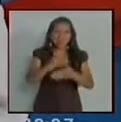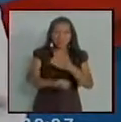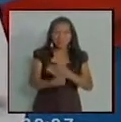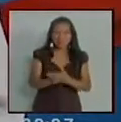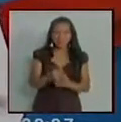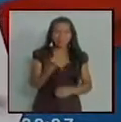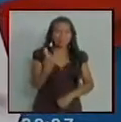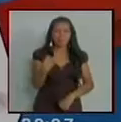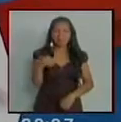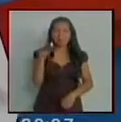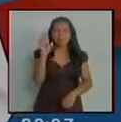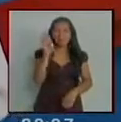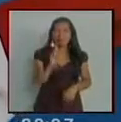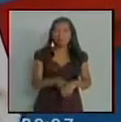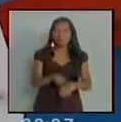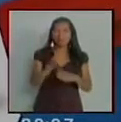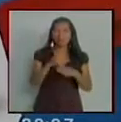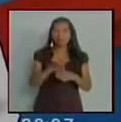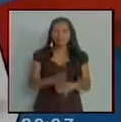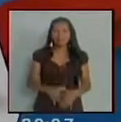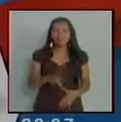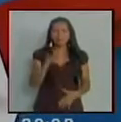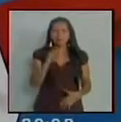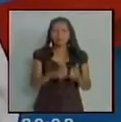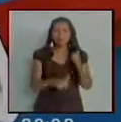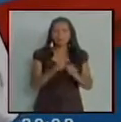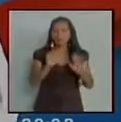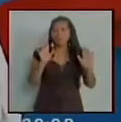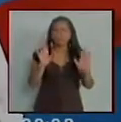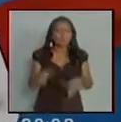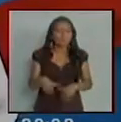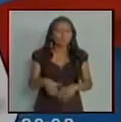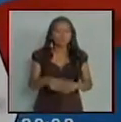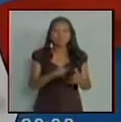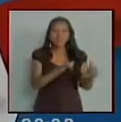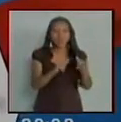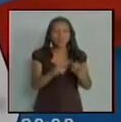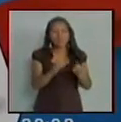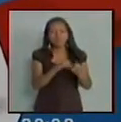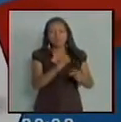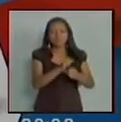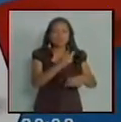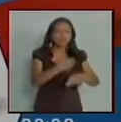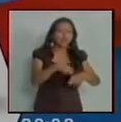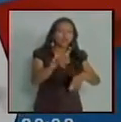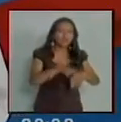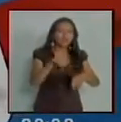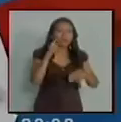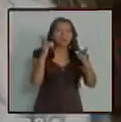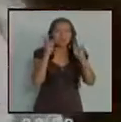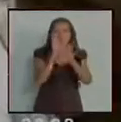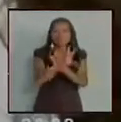niños normales, ¿no? Son niños que no tienen ningún otro problema, si es que solamente estamos hablando de una pérdida auditiva. Se van a